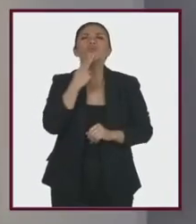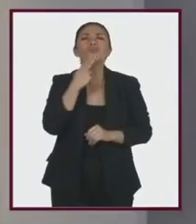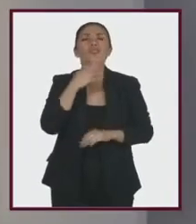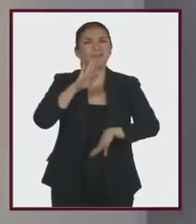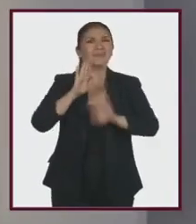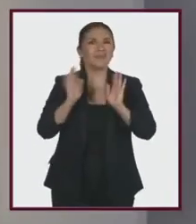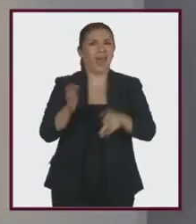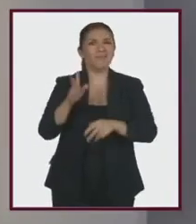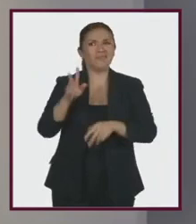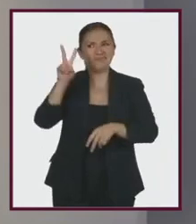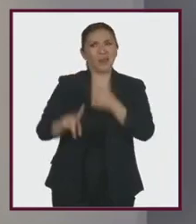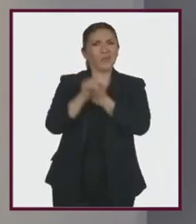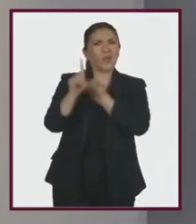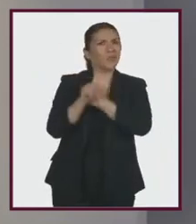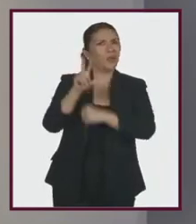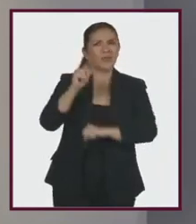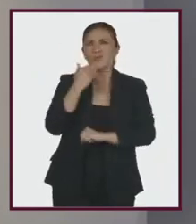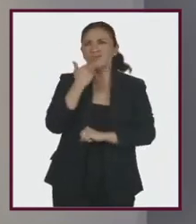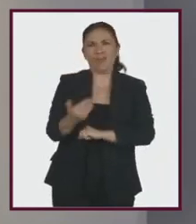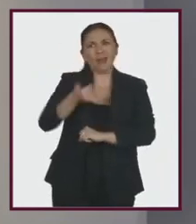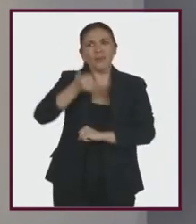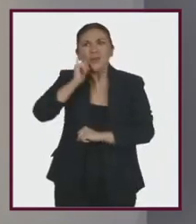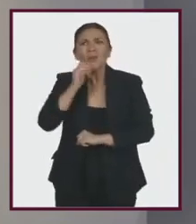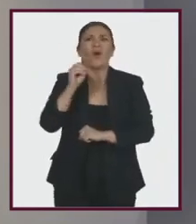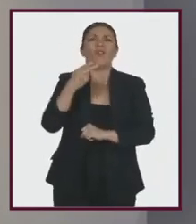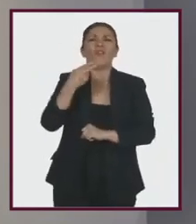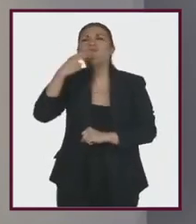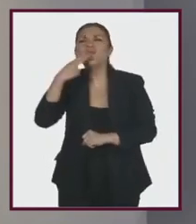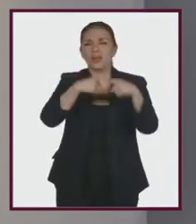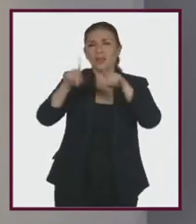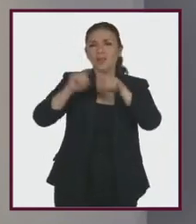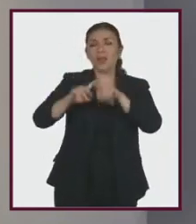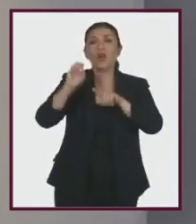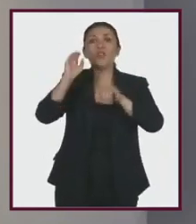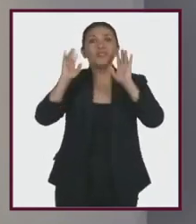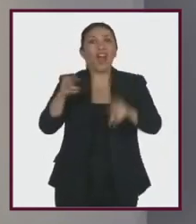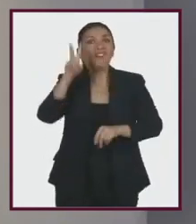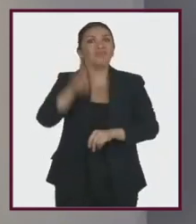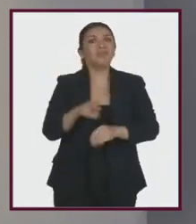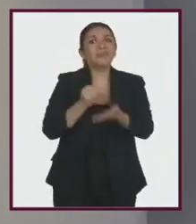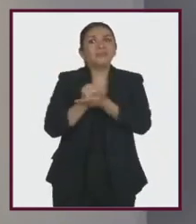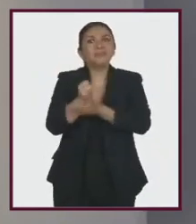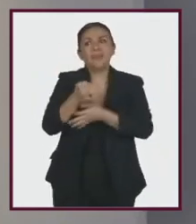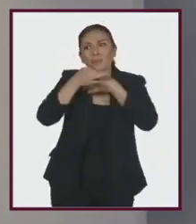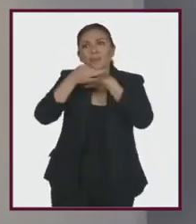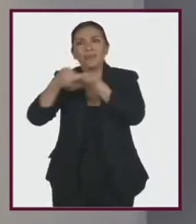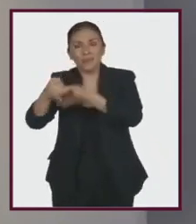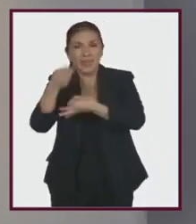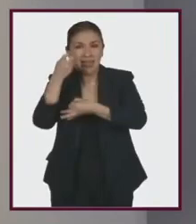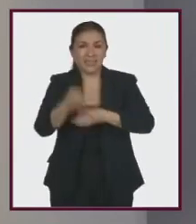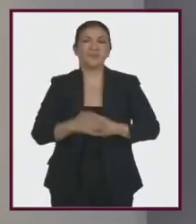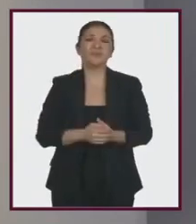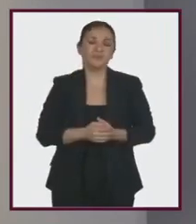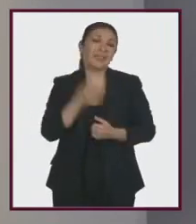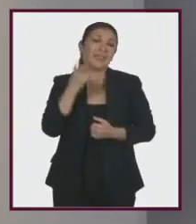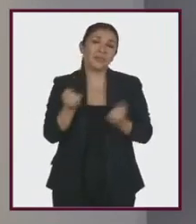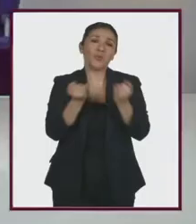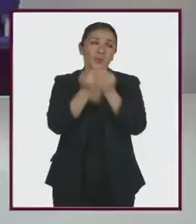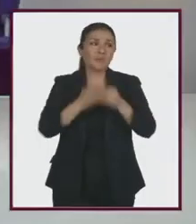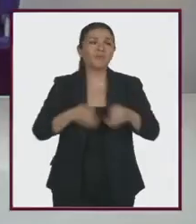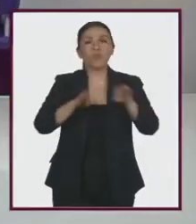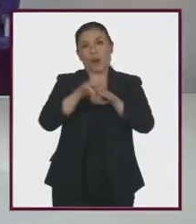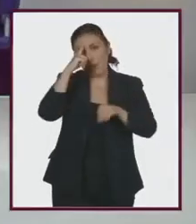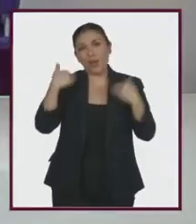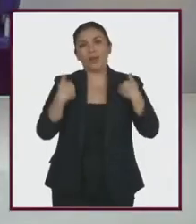un patrón de consumo nocivo o de una dependencia como tal. Y esto va a ser bien importante pues también para poder